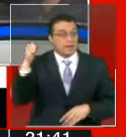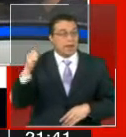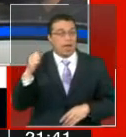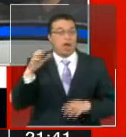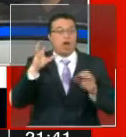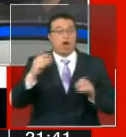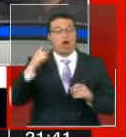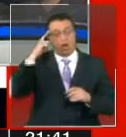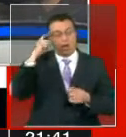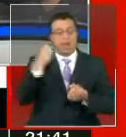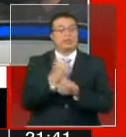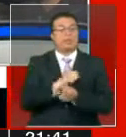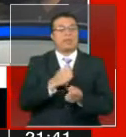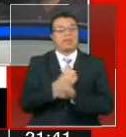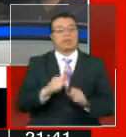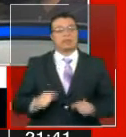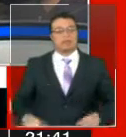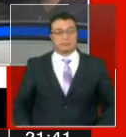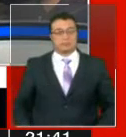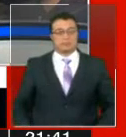que tiene una postura independiente?